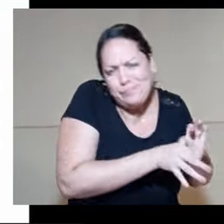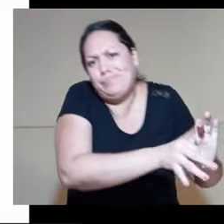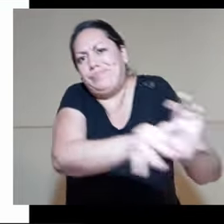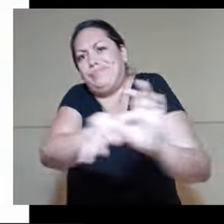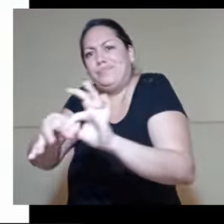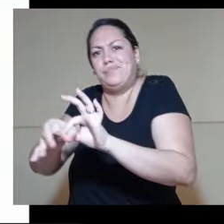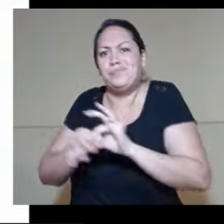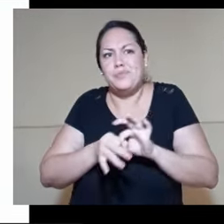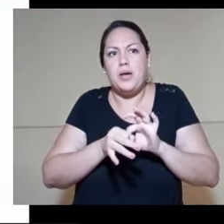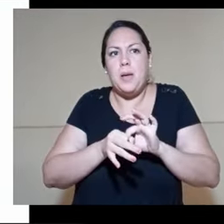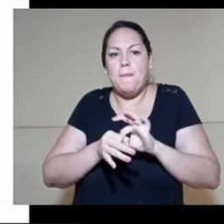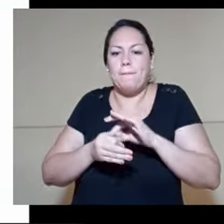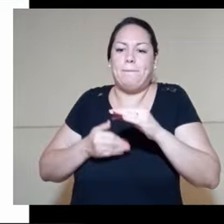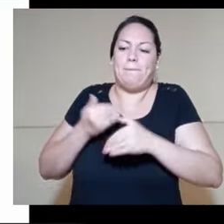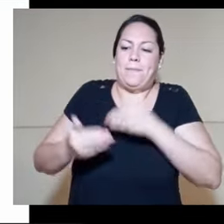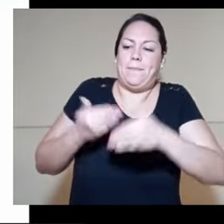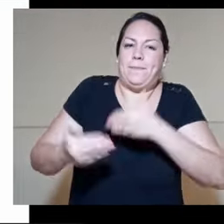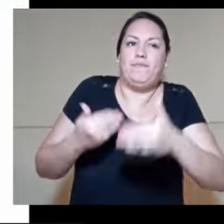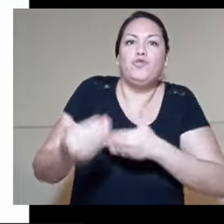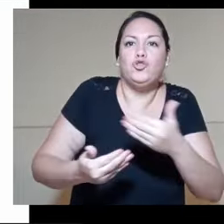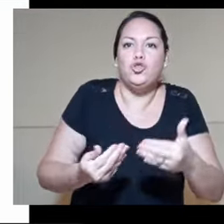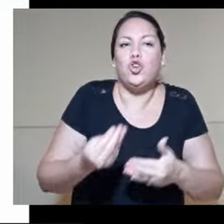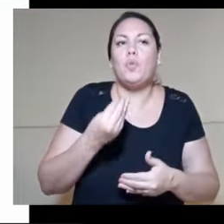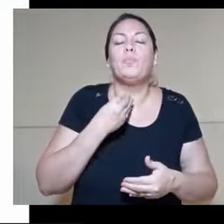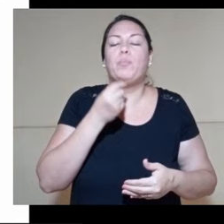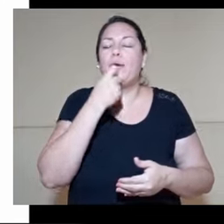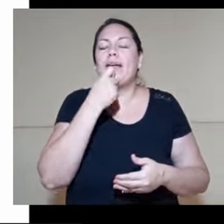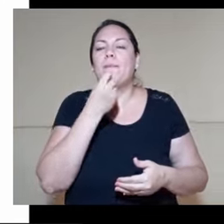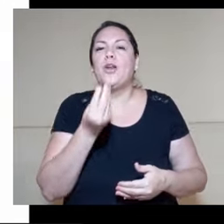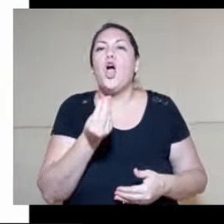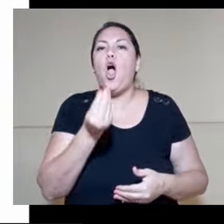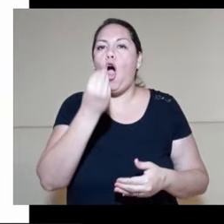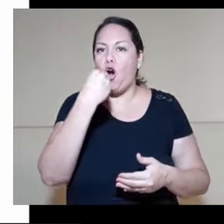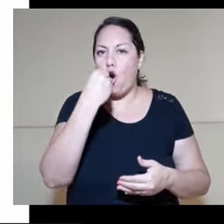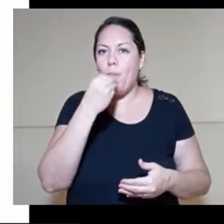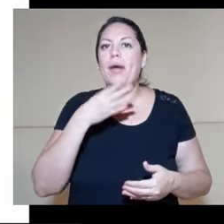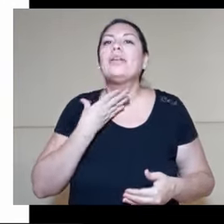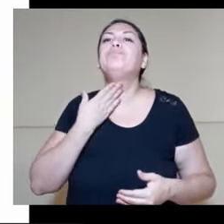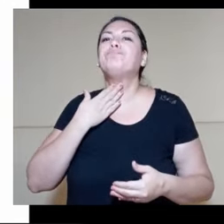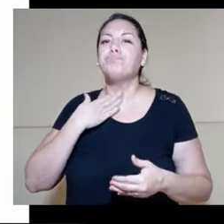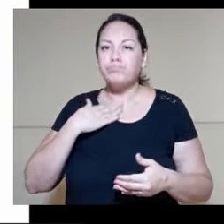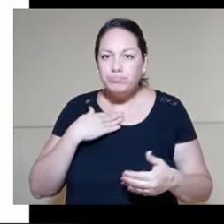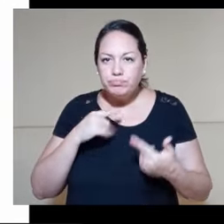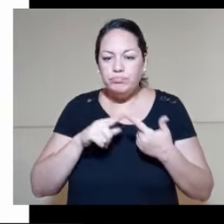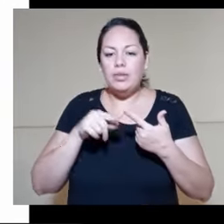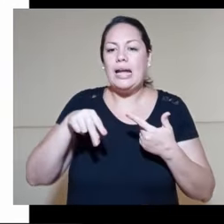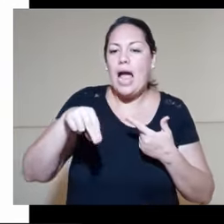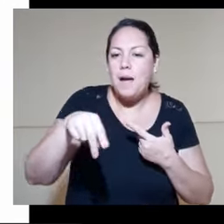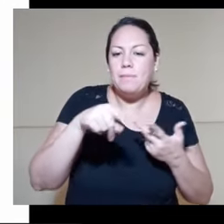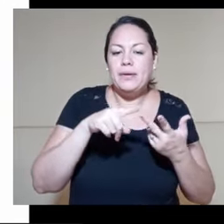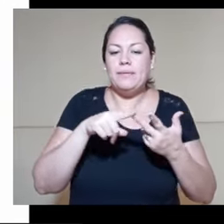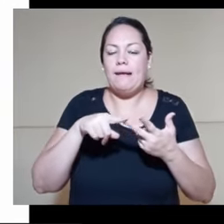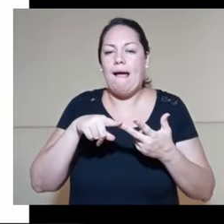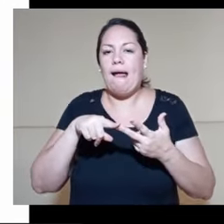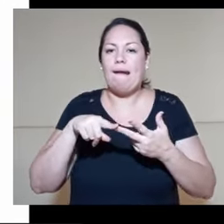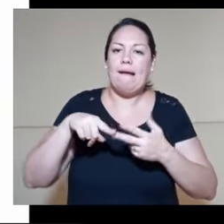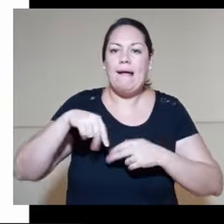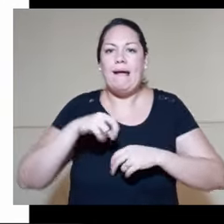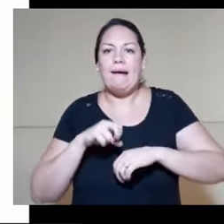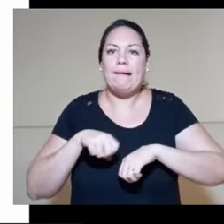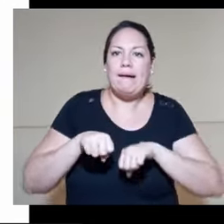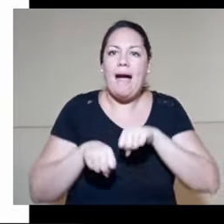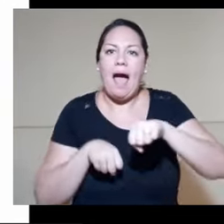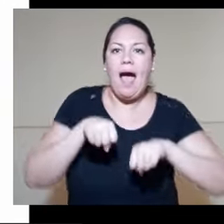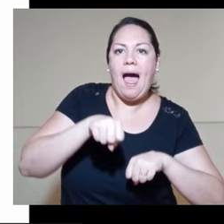redes neuronales para las sucesivas funciones. Tragar o deglutir,